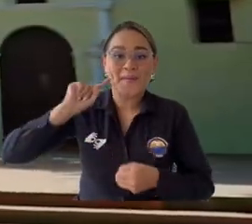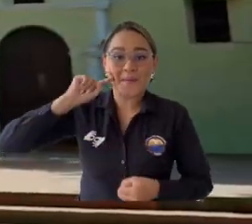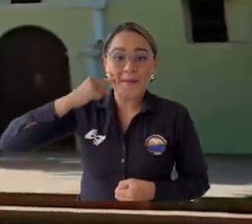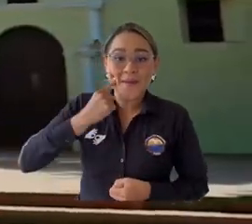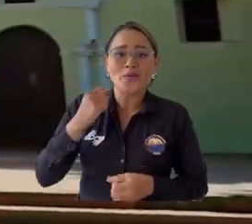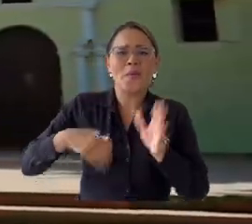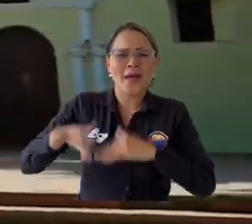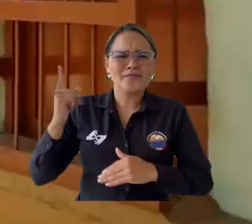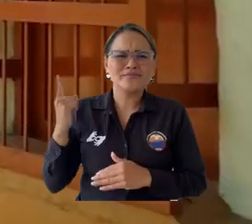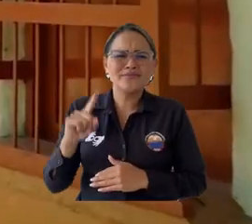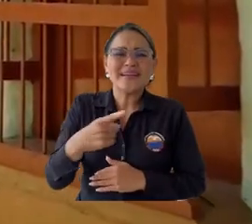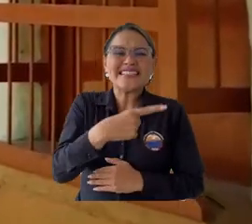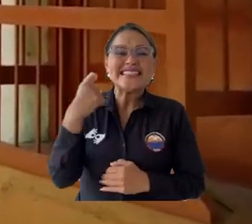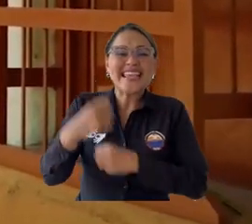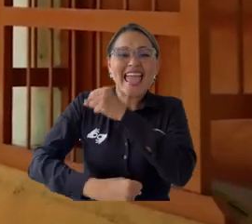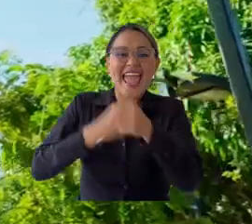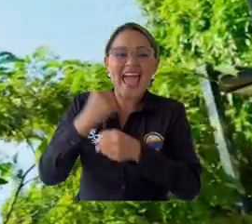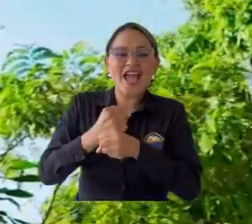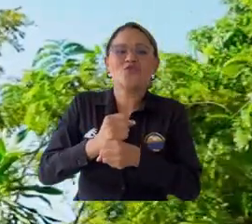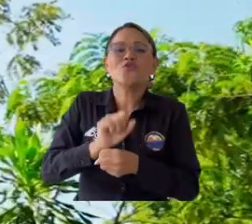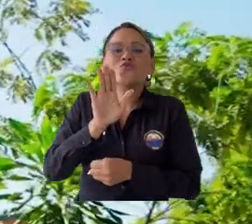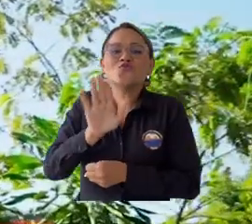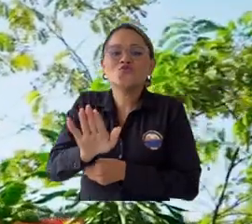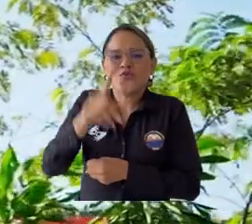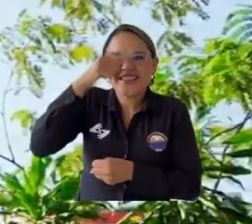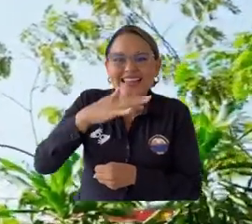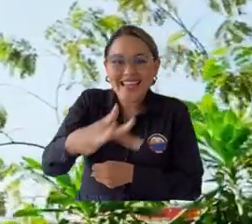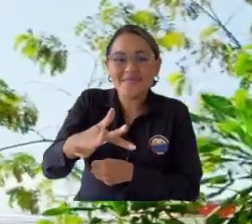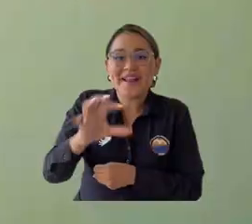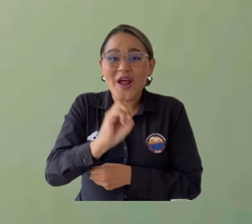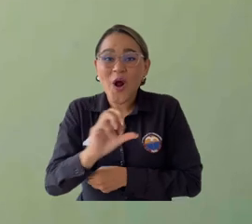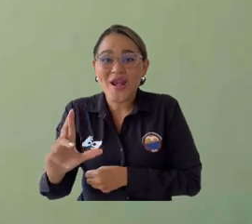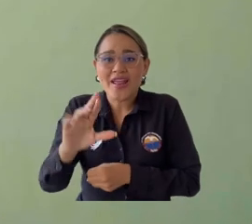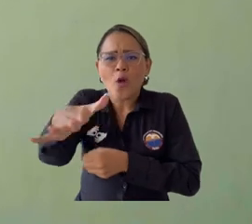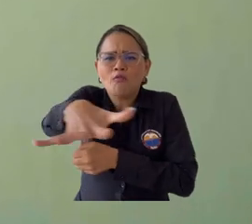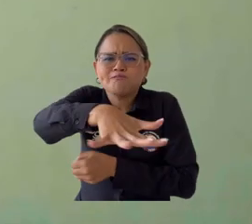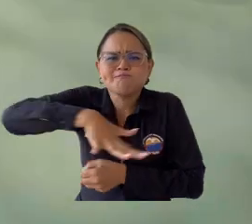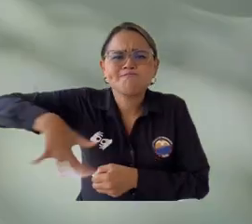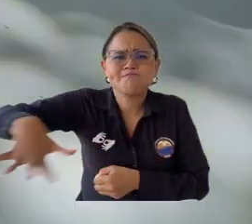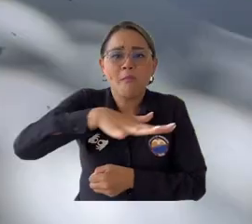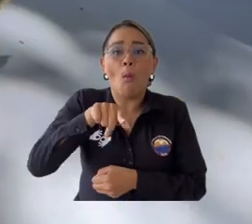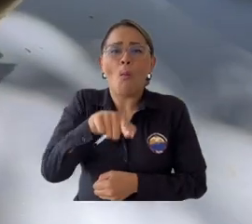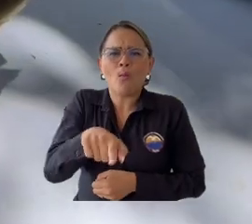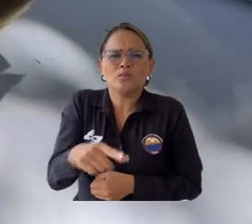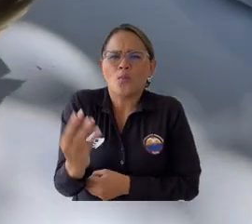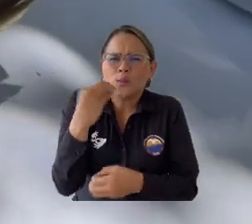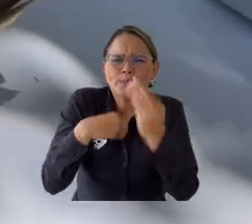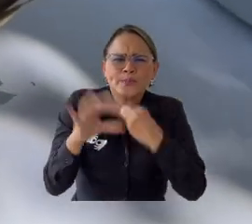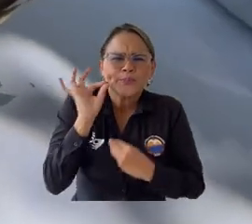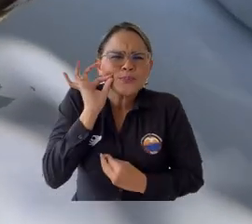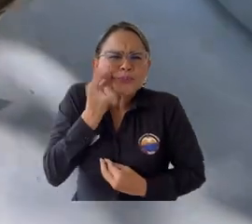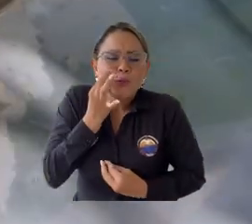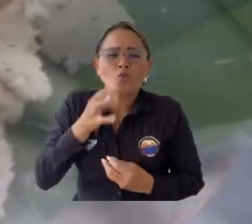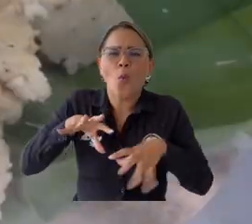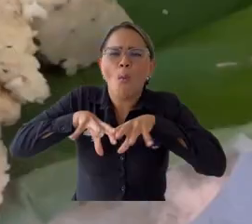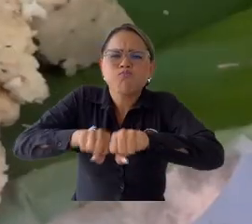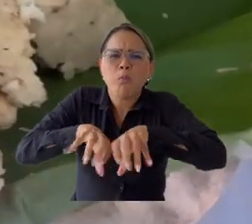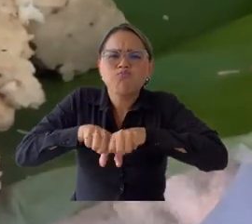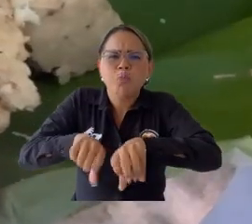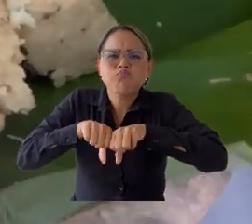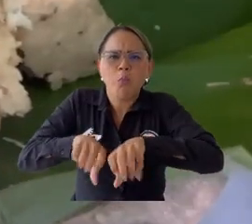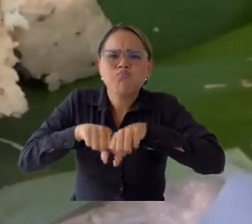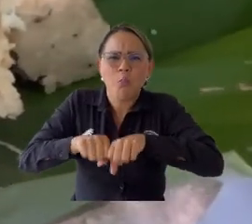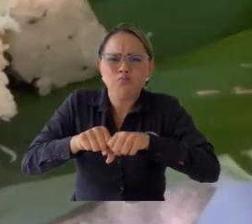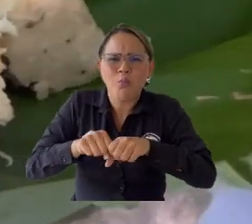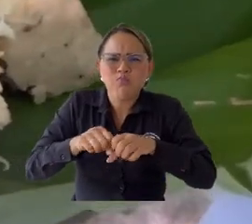Mamatoco, el centenario barrio situado al oriente de Santa Marta, tiene un sabor particular, el del bollo tres puntá, producto típico que